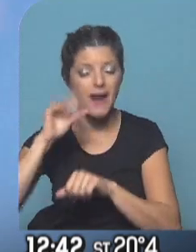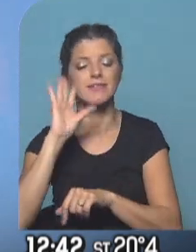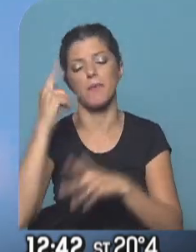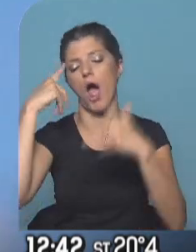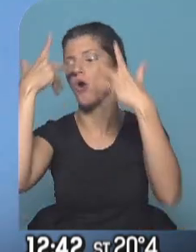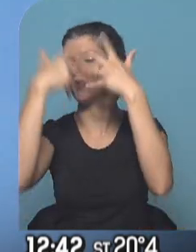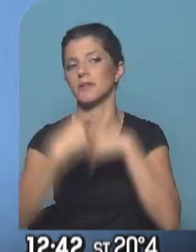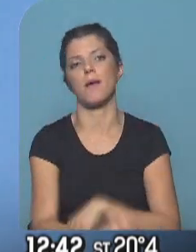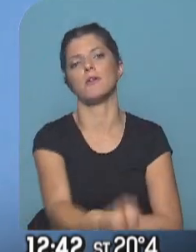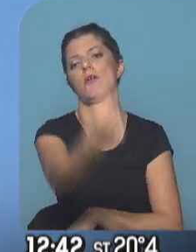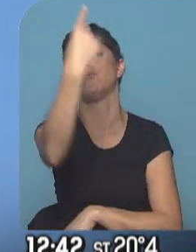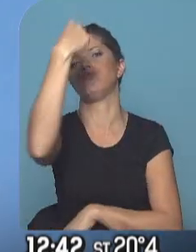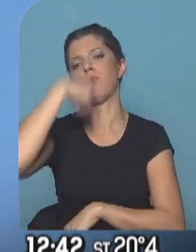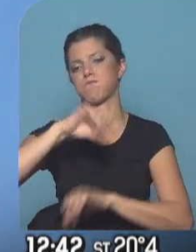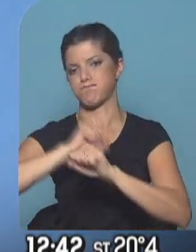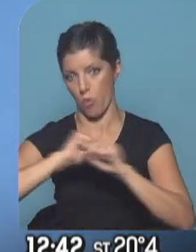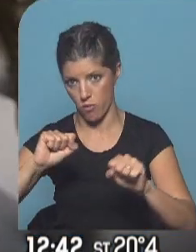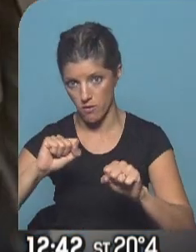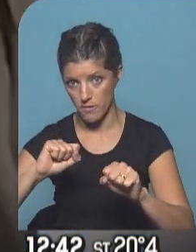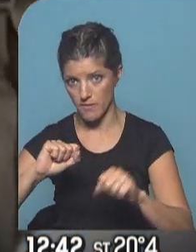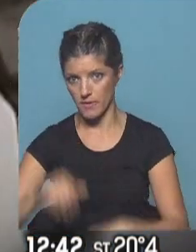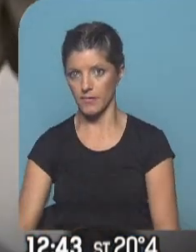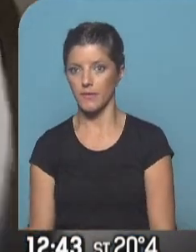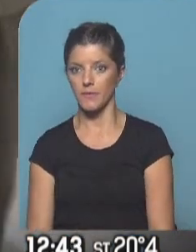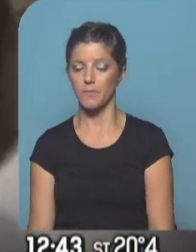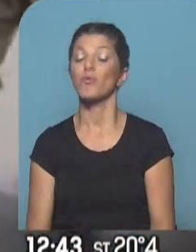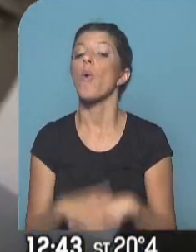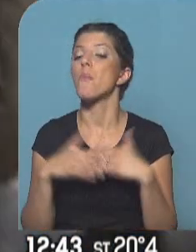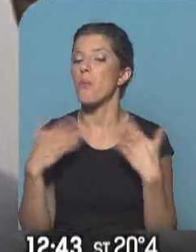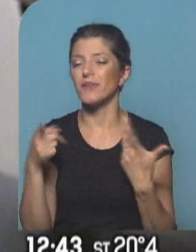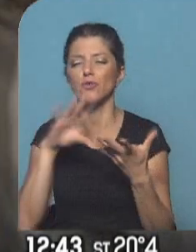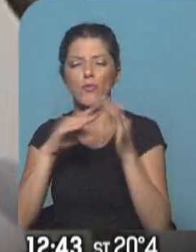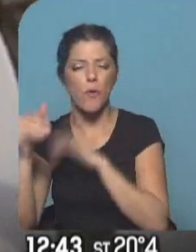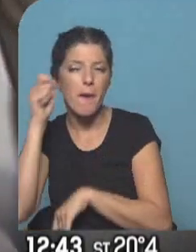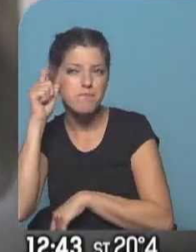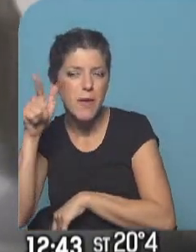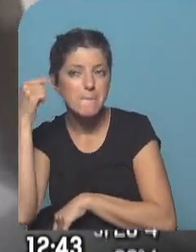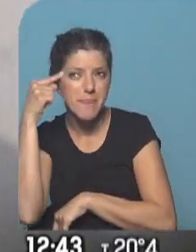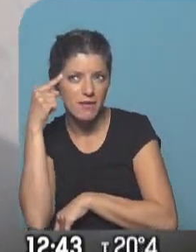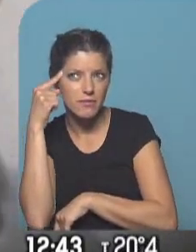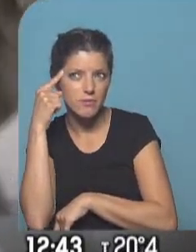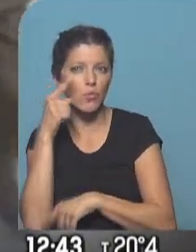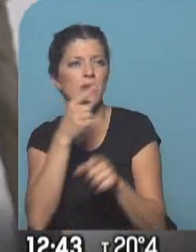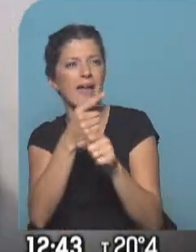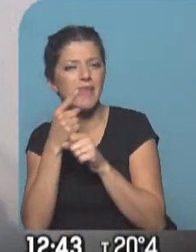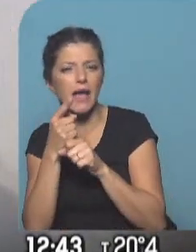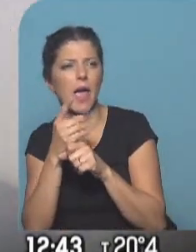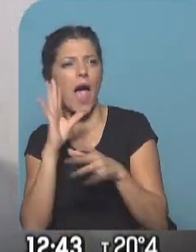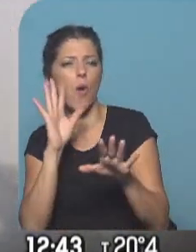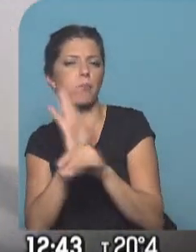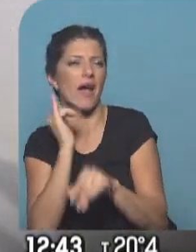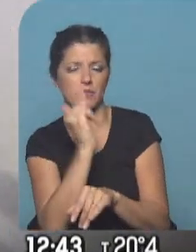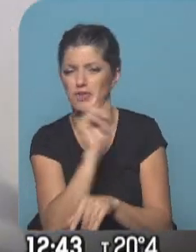respuesta devastadora a la que no sobrevivirá. Por eso, su doctrina excluiría el ataque preventivo sin mediar